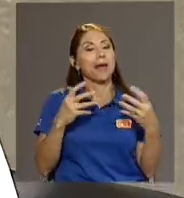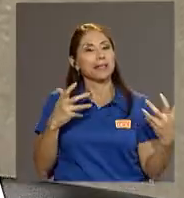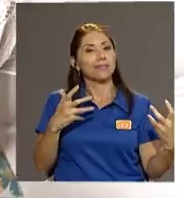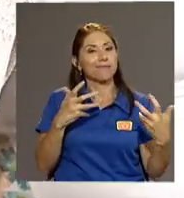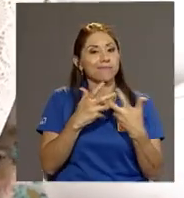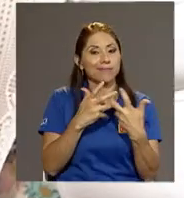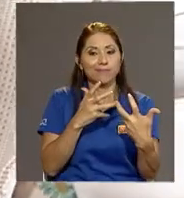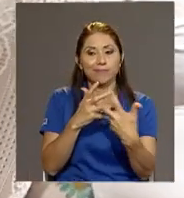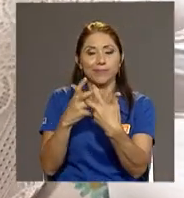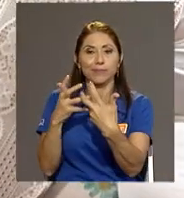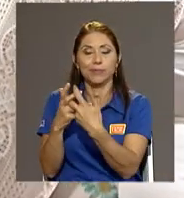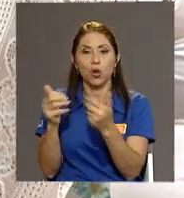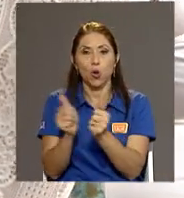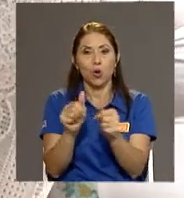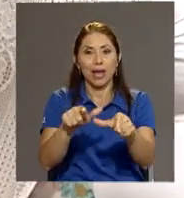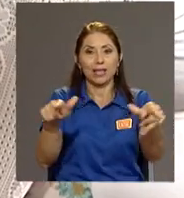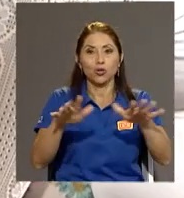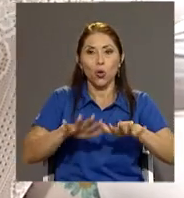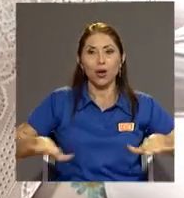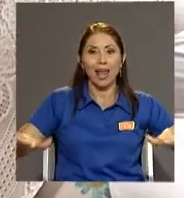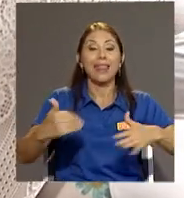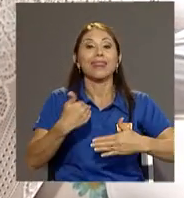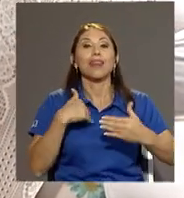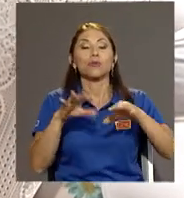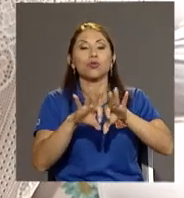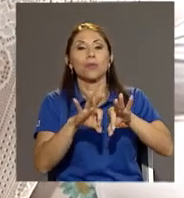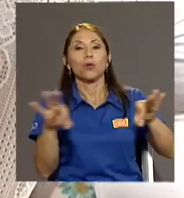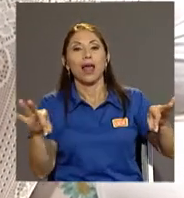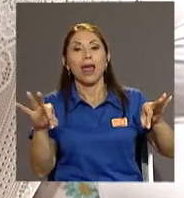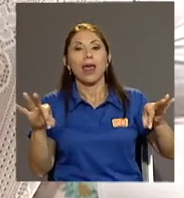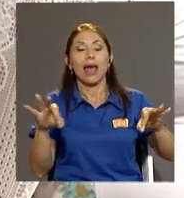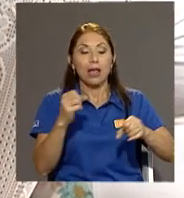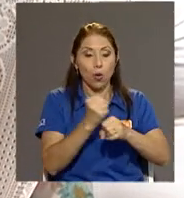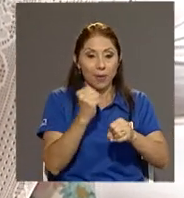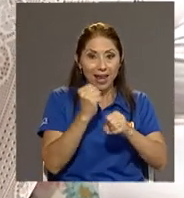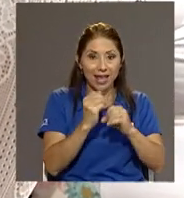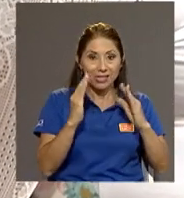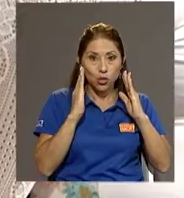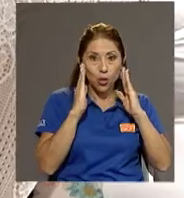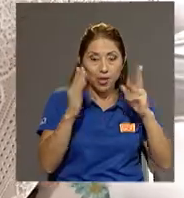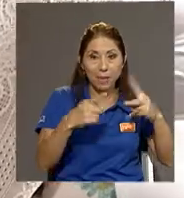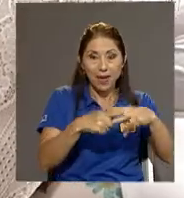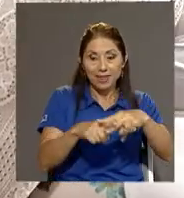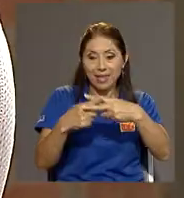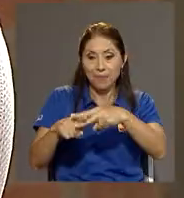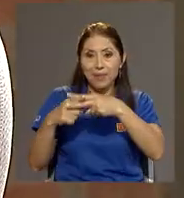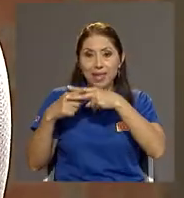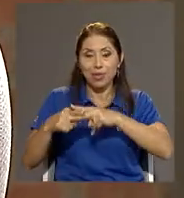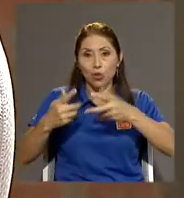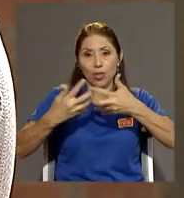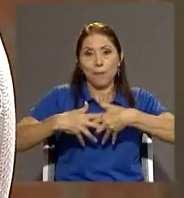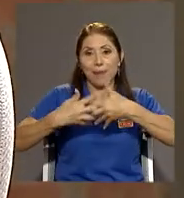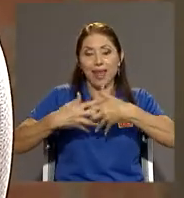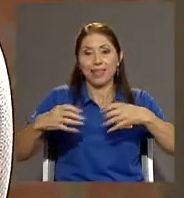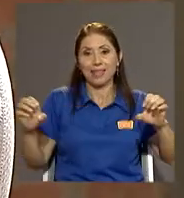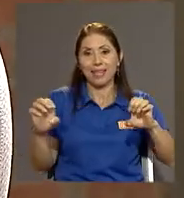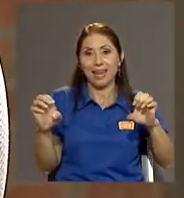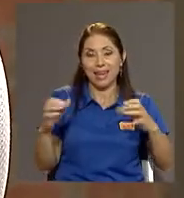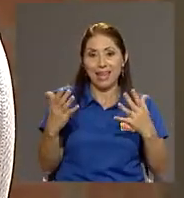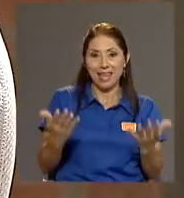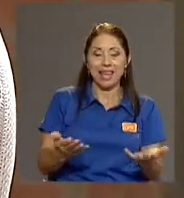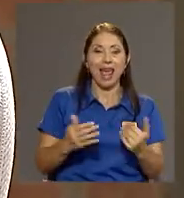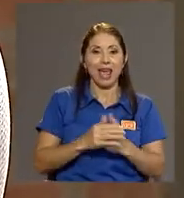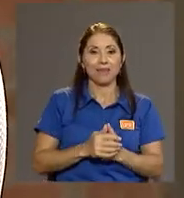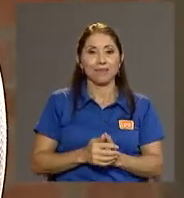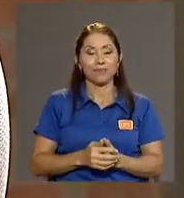zona. Mm-hmm. Tenemos un diplomado en operación y mantenimiento de plantas de energía que ha sido de